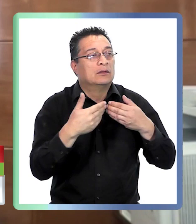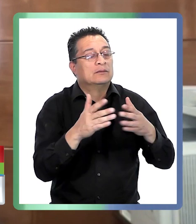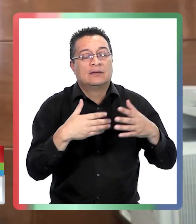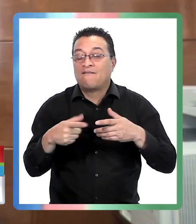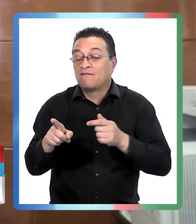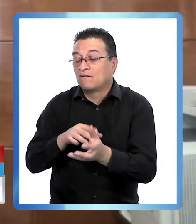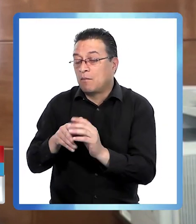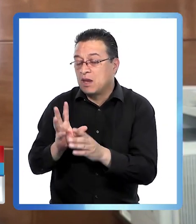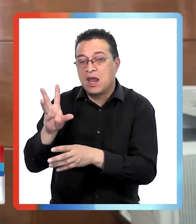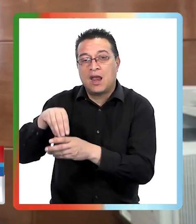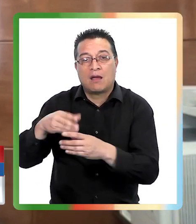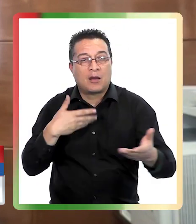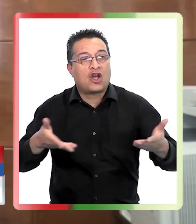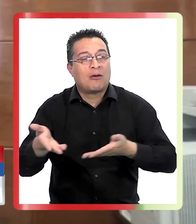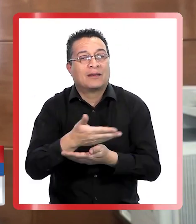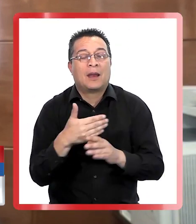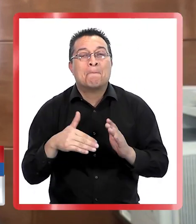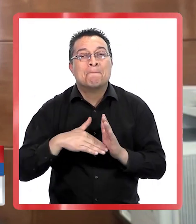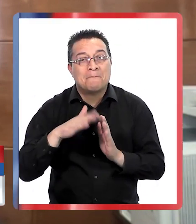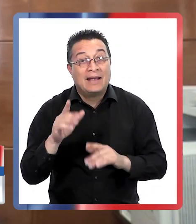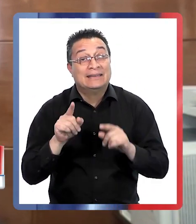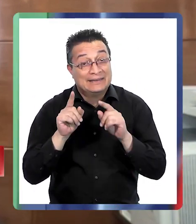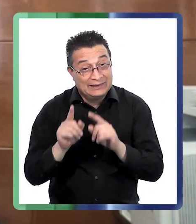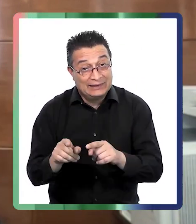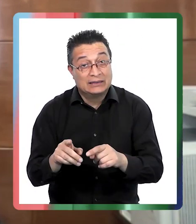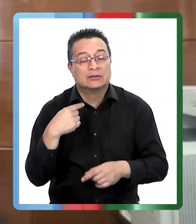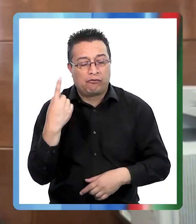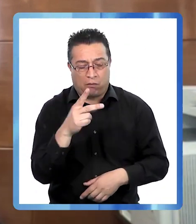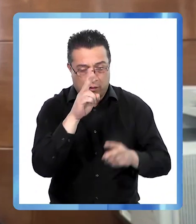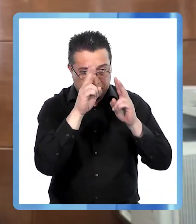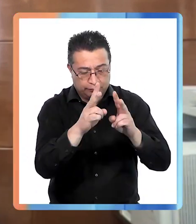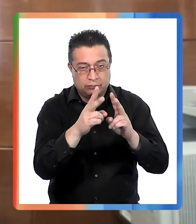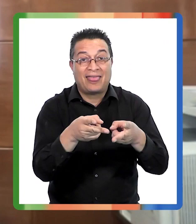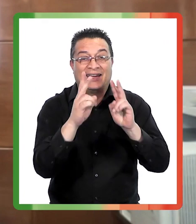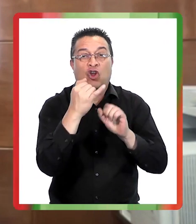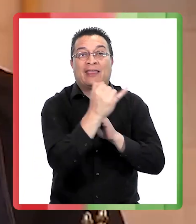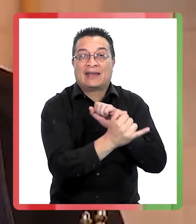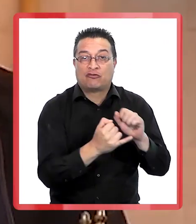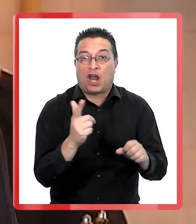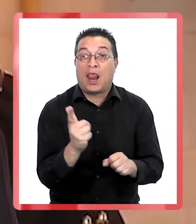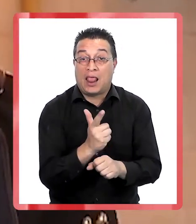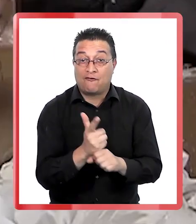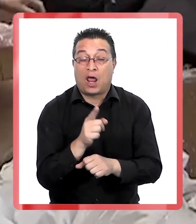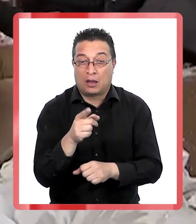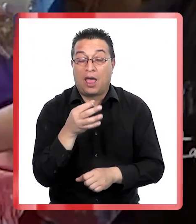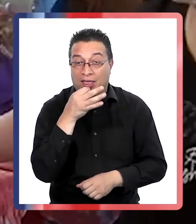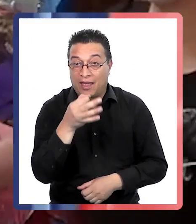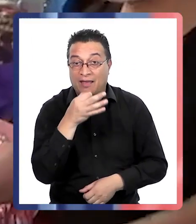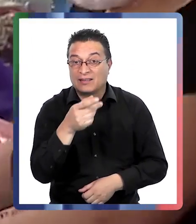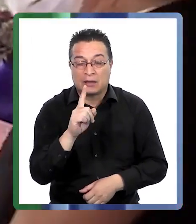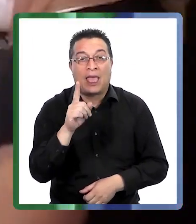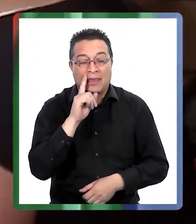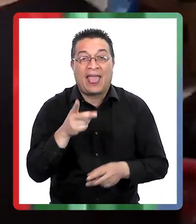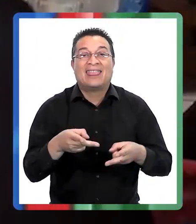para estar en familia, más tiempo para compartir, y algo que reconoce el derecho internacional laboral, que aquí no se habla mucho, es como